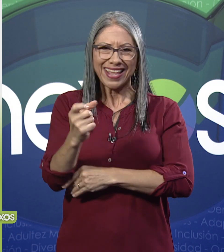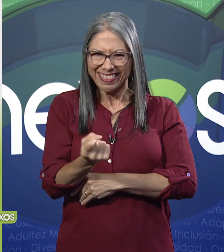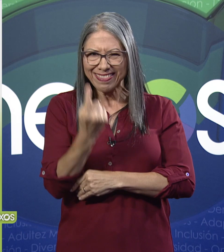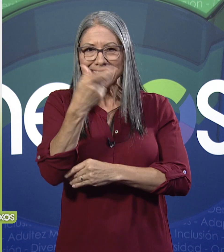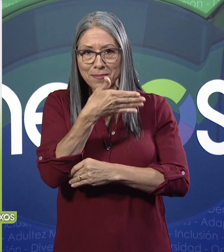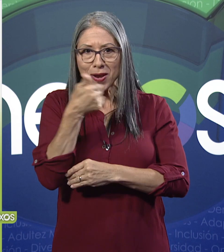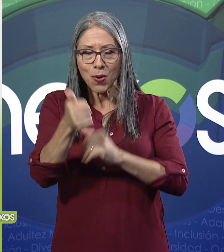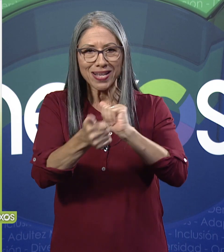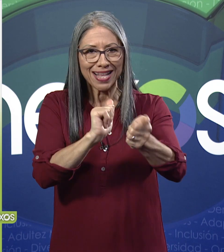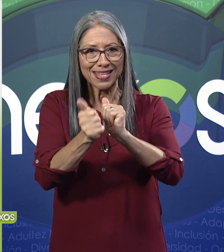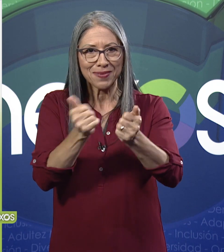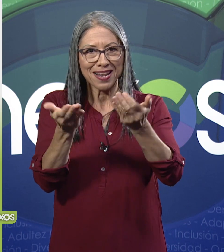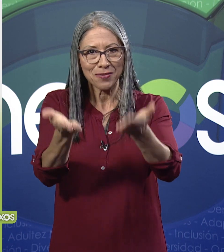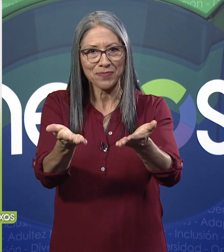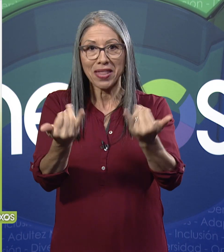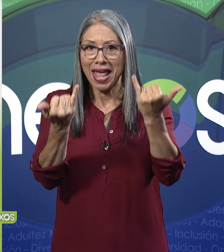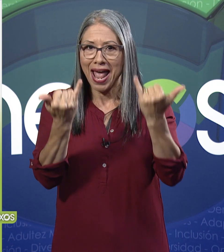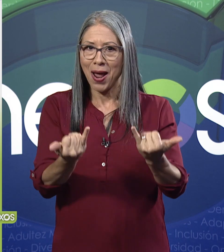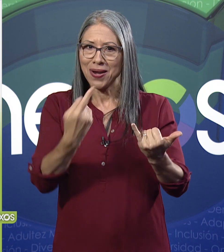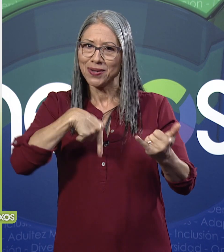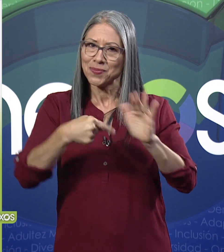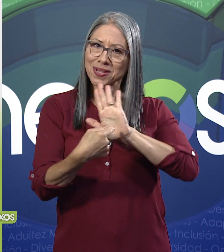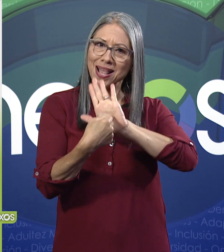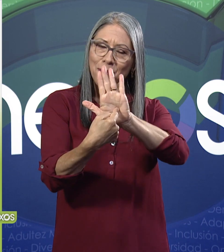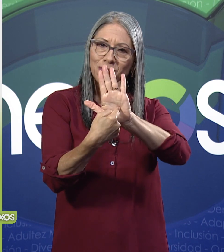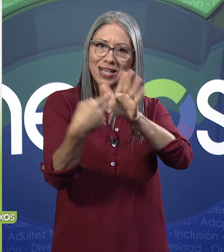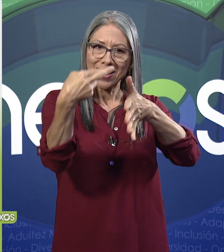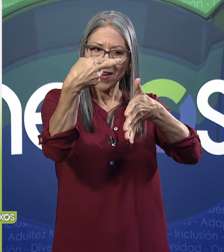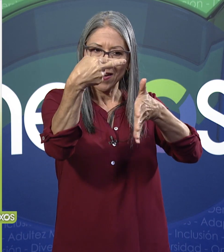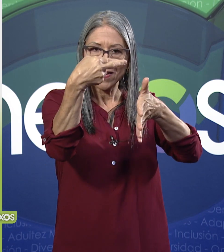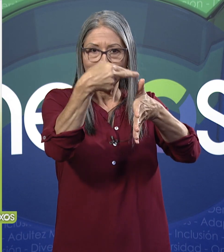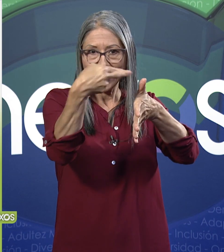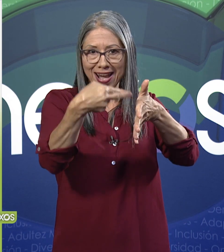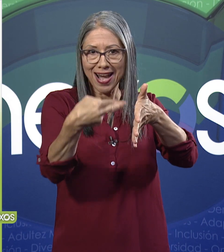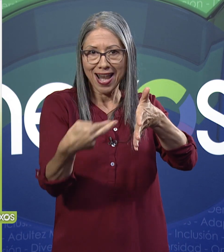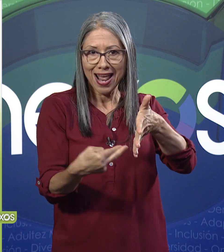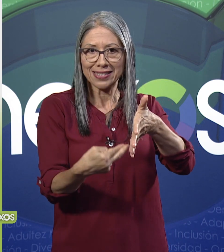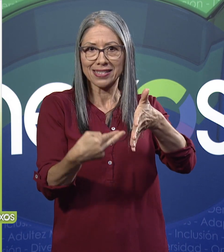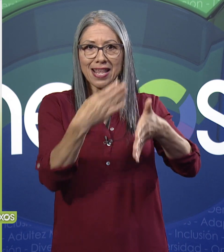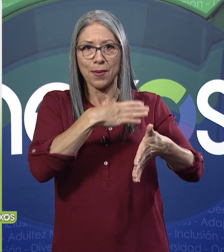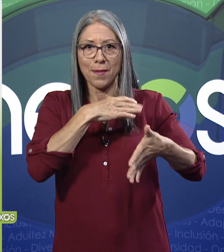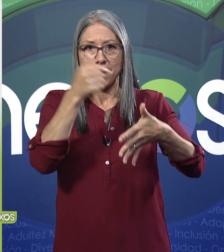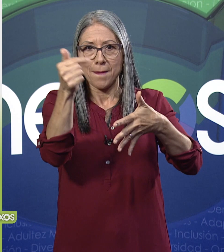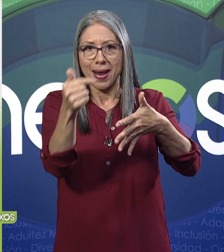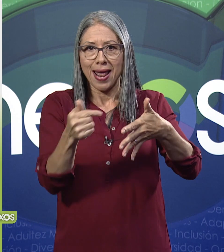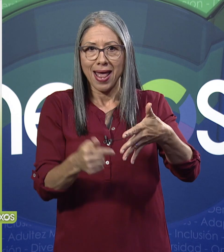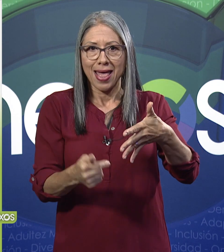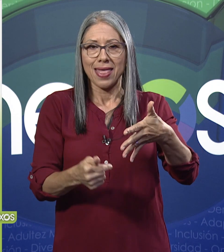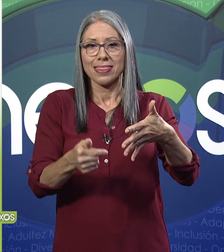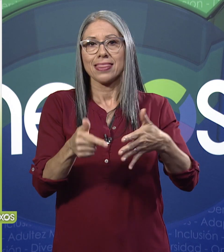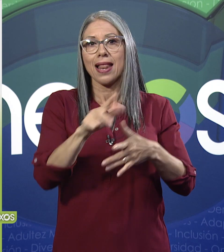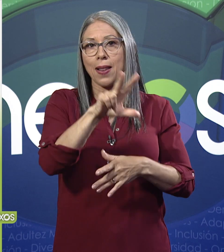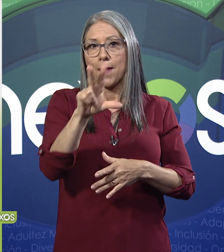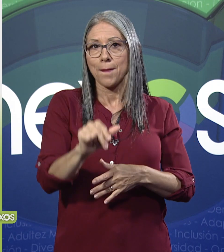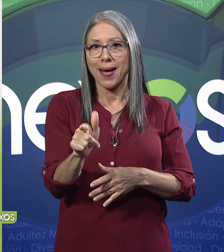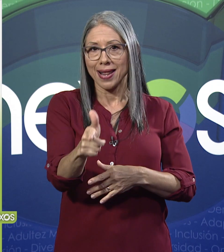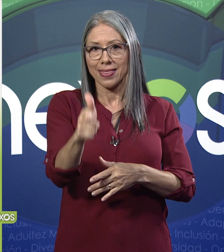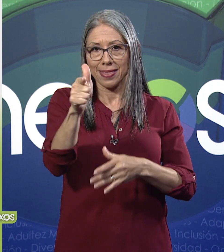esta disciplina deportiva, a continuación le presentamos las reglas y particularidades del paratiro